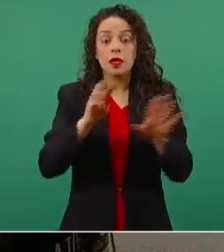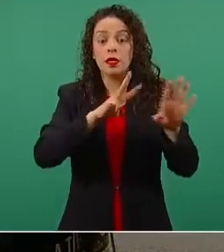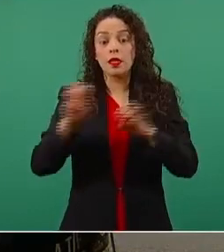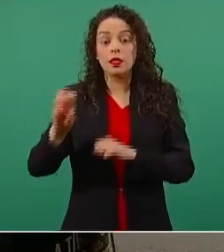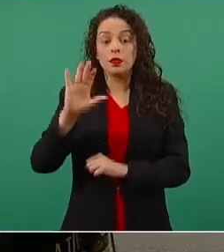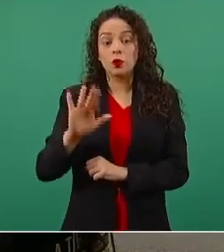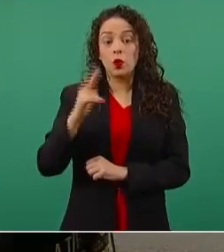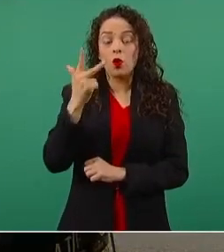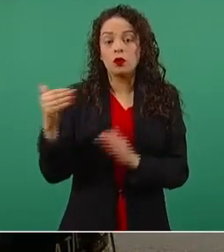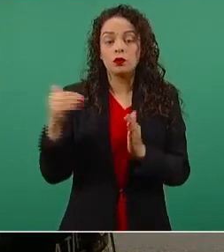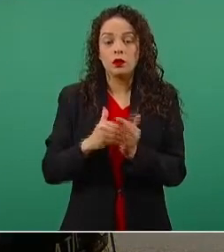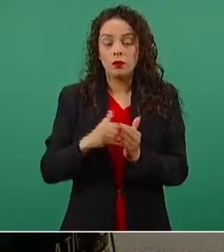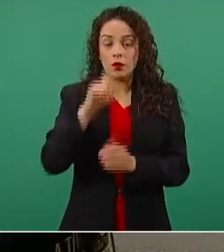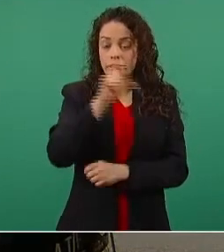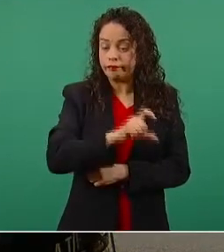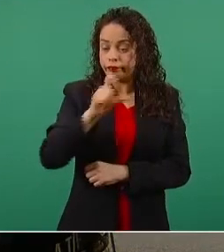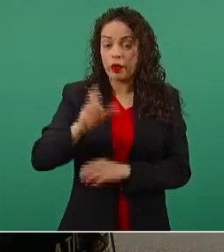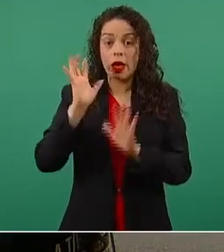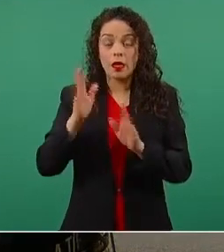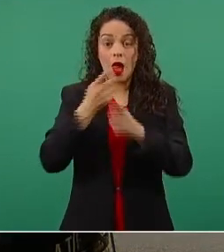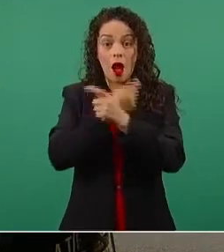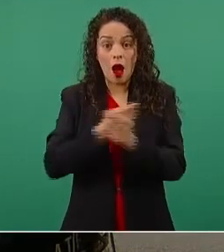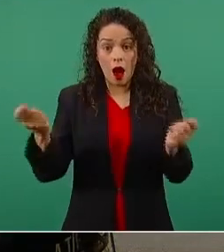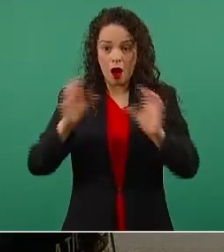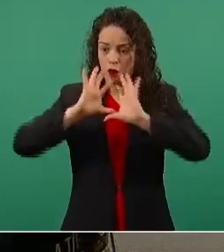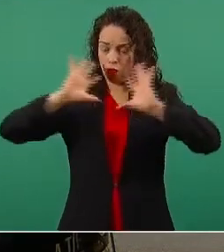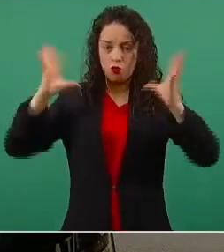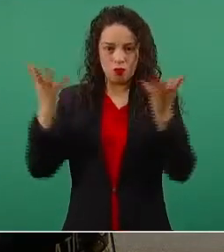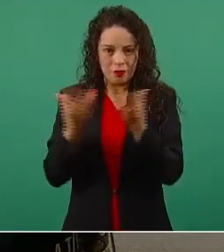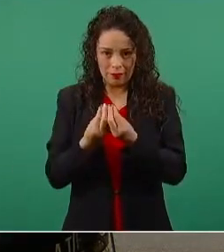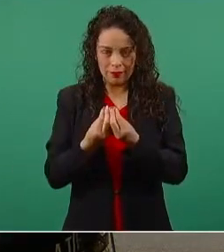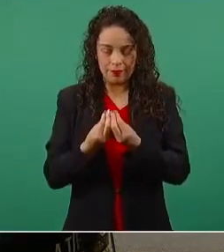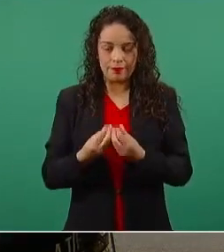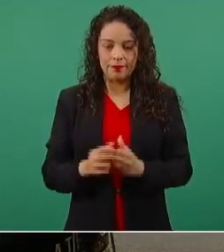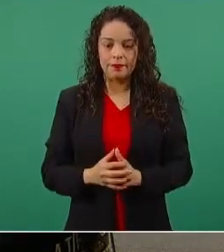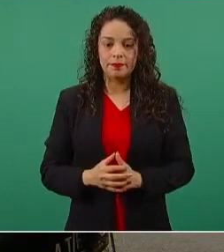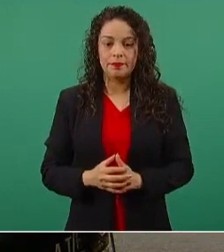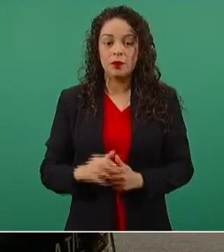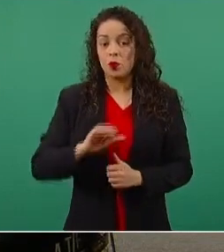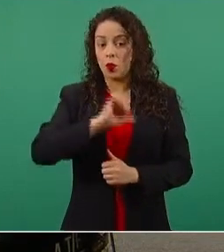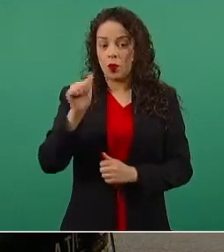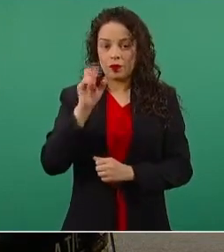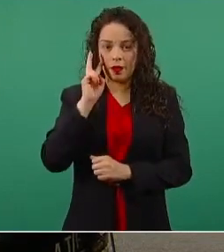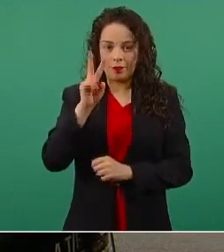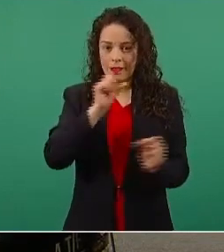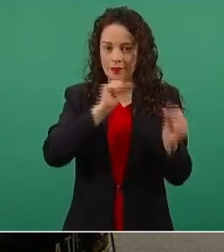21.358.000 dosis aplicadas en forma acumulativa. Y en la siguiente lo que vemos es